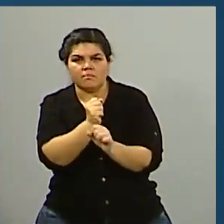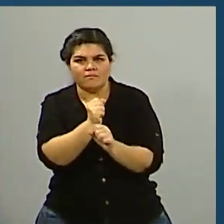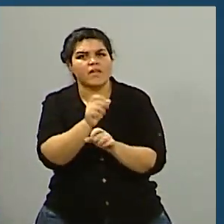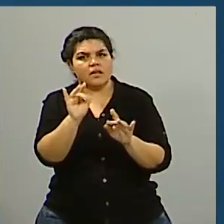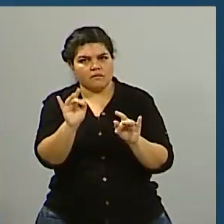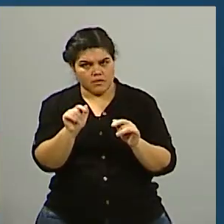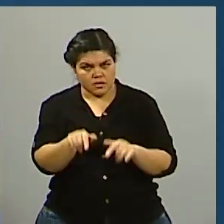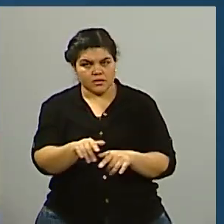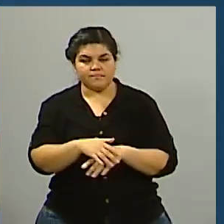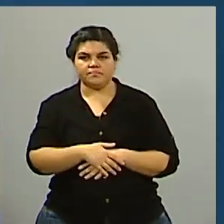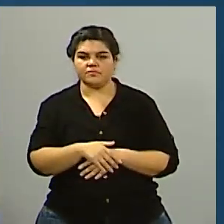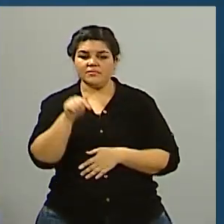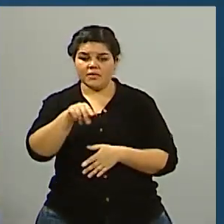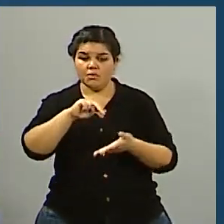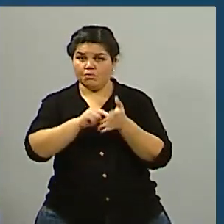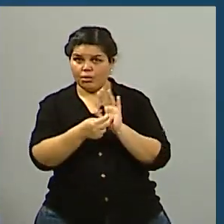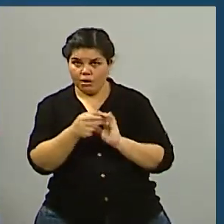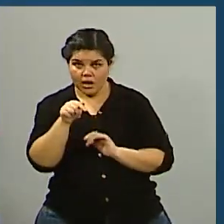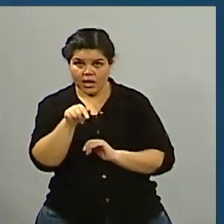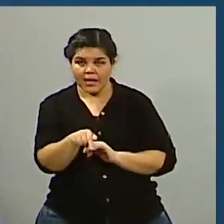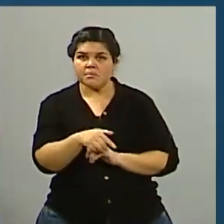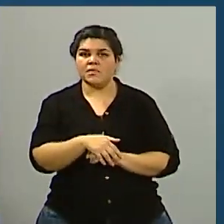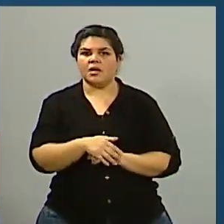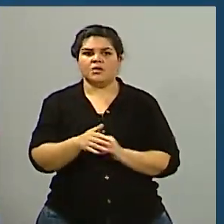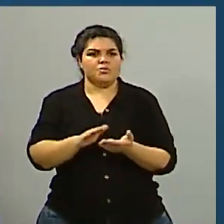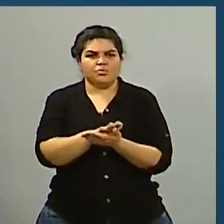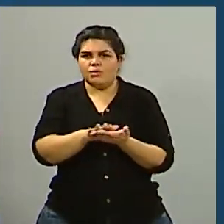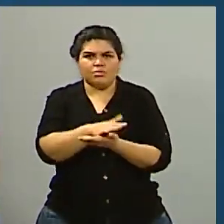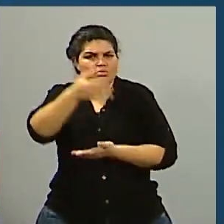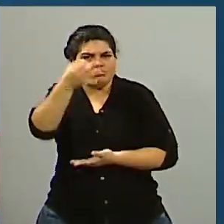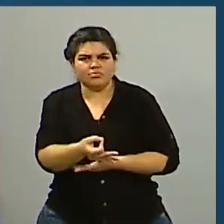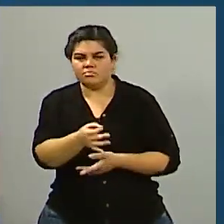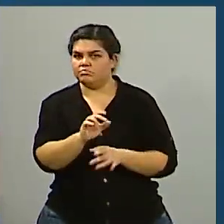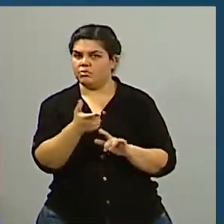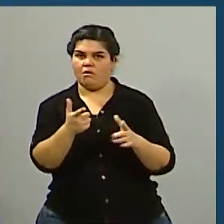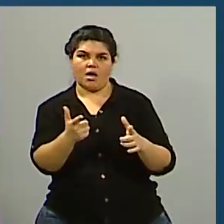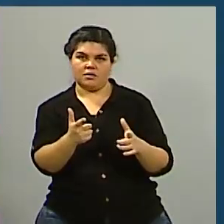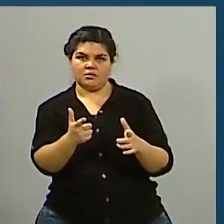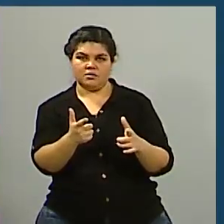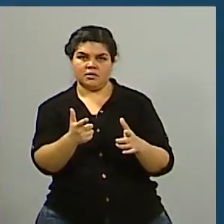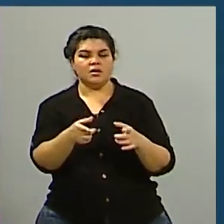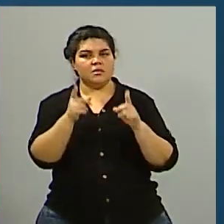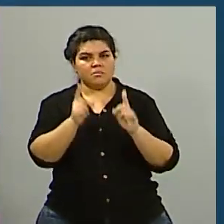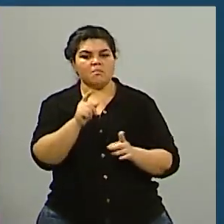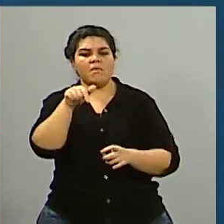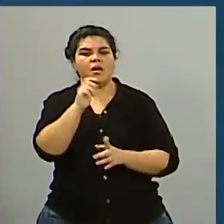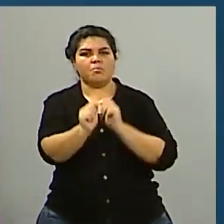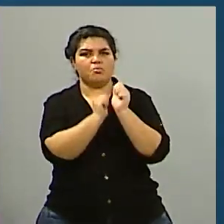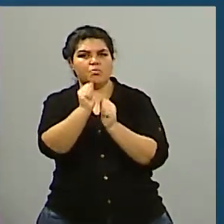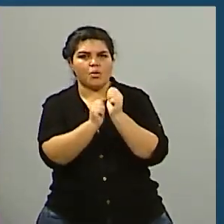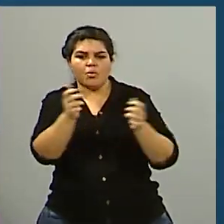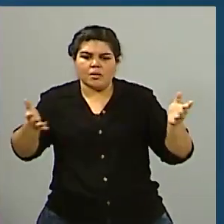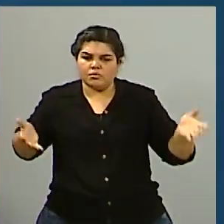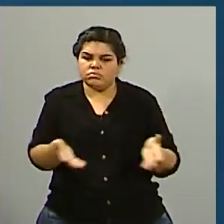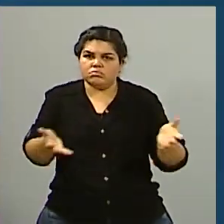problemática que no se ha acertado a resolver en la medida en que, al contrario, se han ido produciendo motivaciones